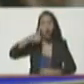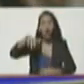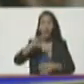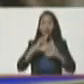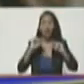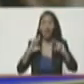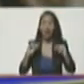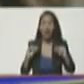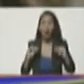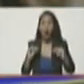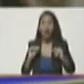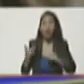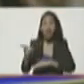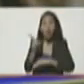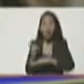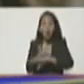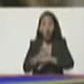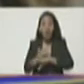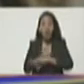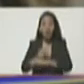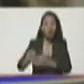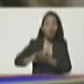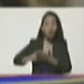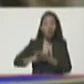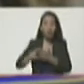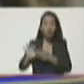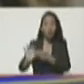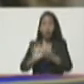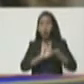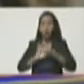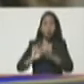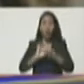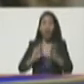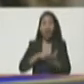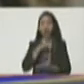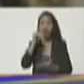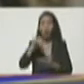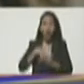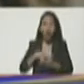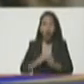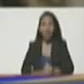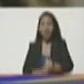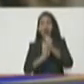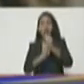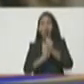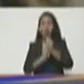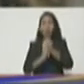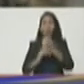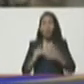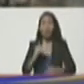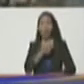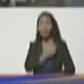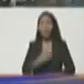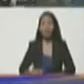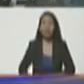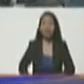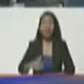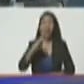a su gobierno de reconciliación y unidad nacional, dirigido por el comandante Daniel Ortega